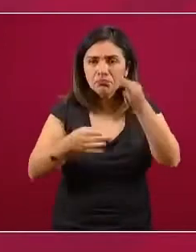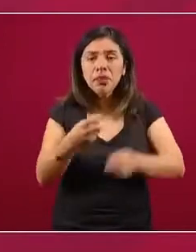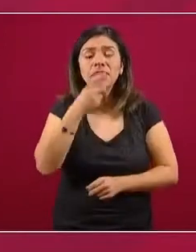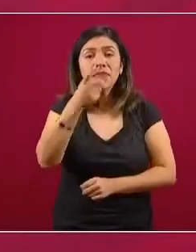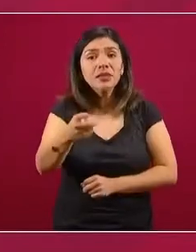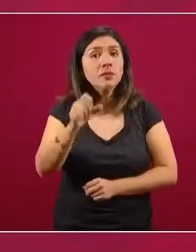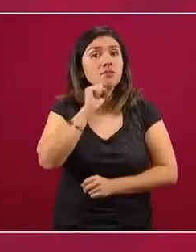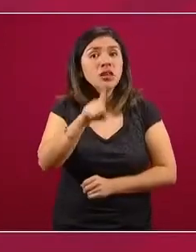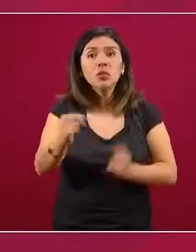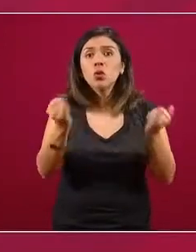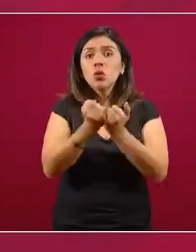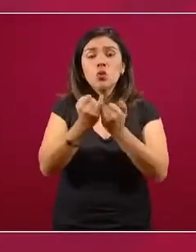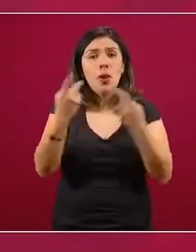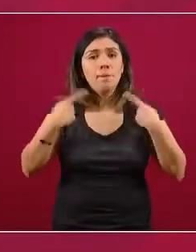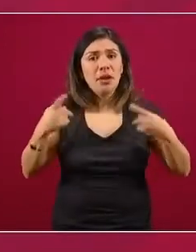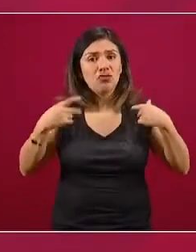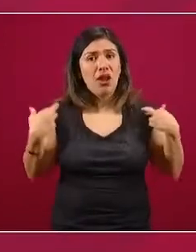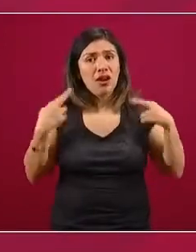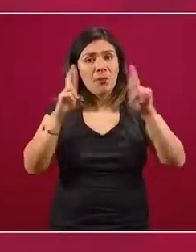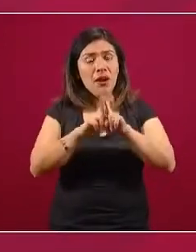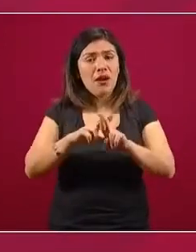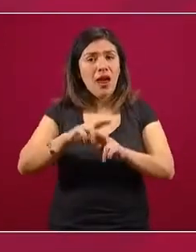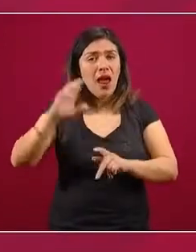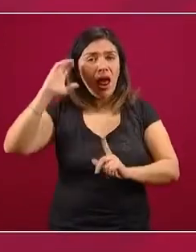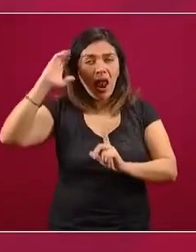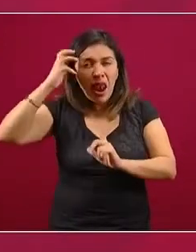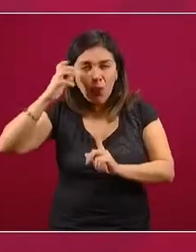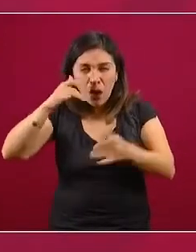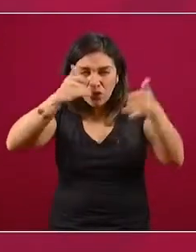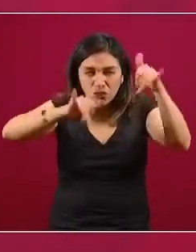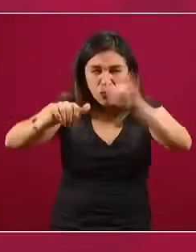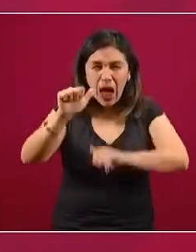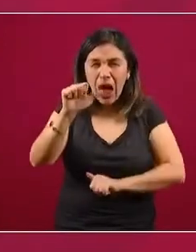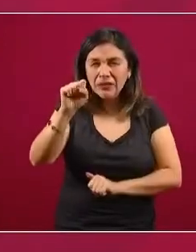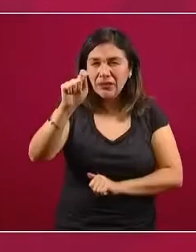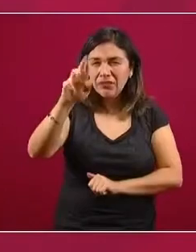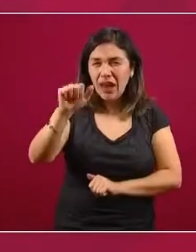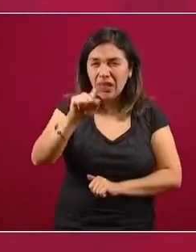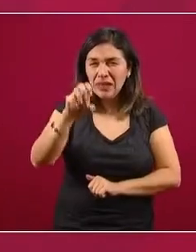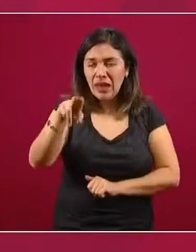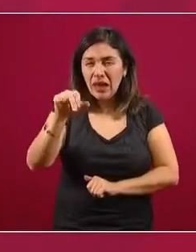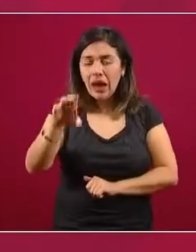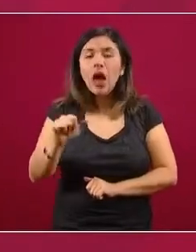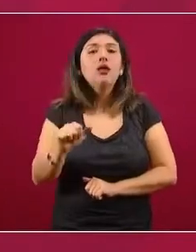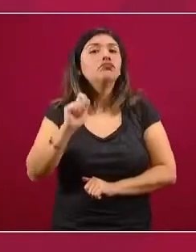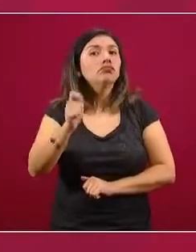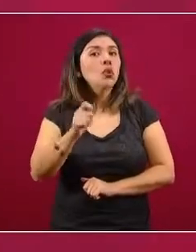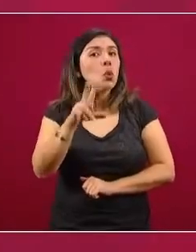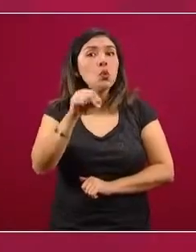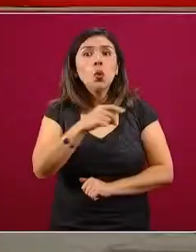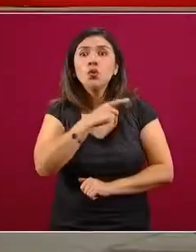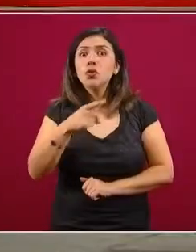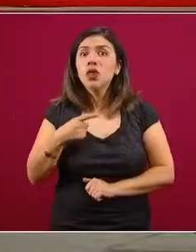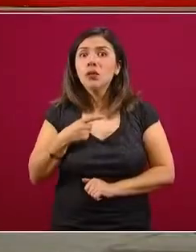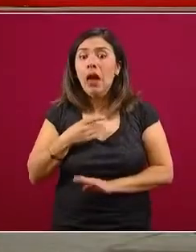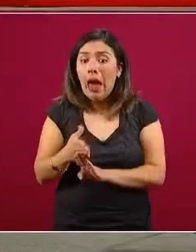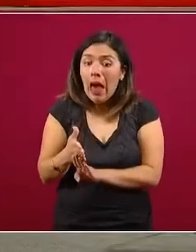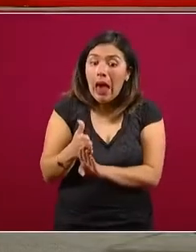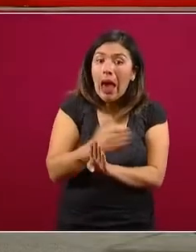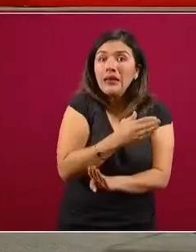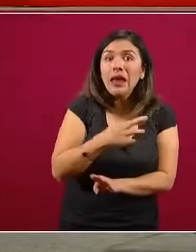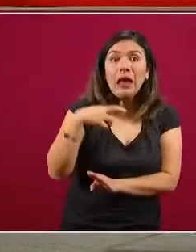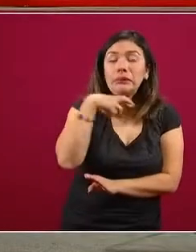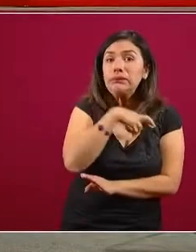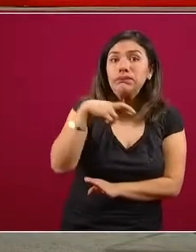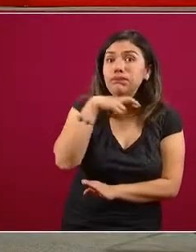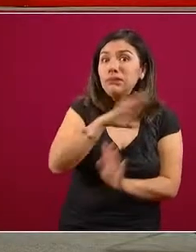la propia representante del laboratorio AstraZeneca, no debemos quemar etapas, no